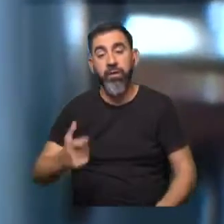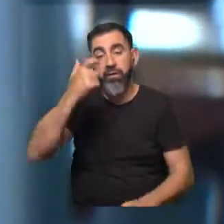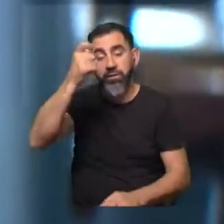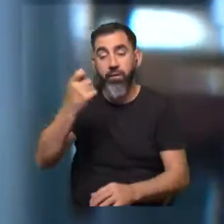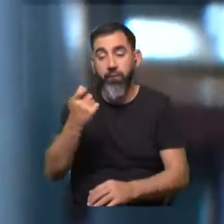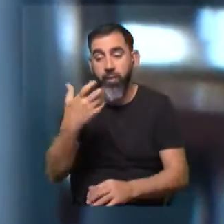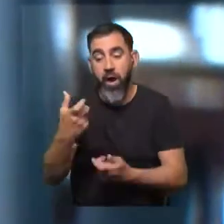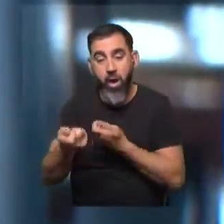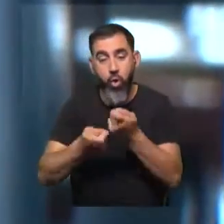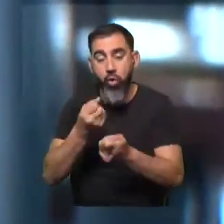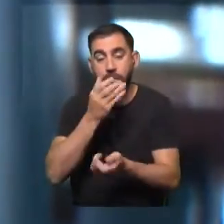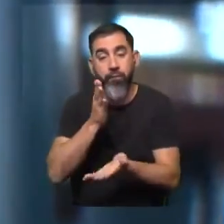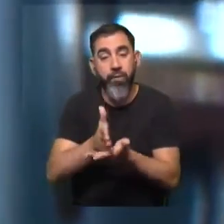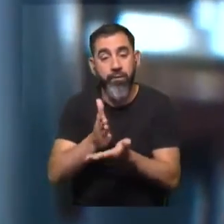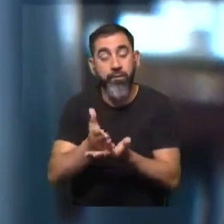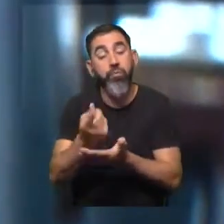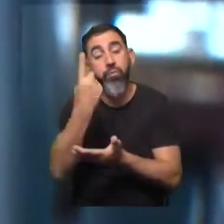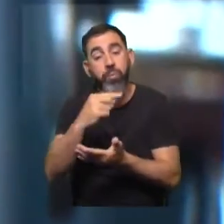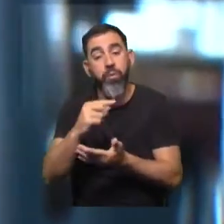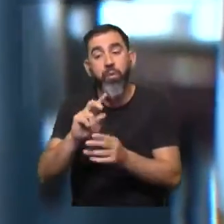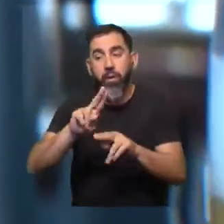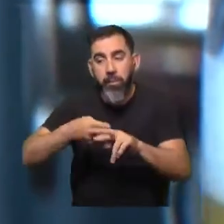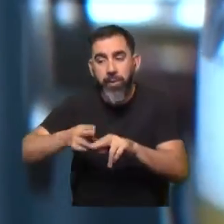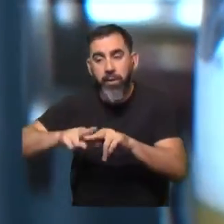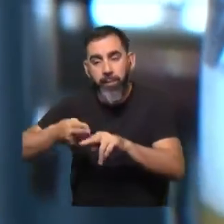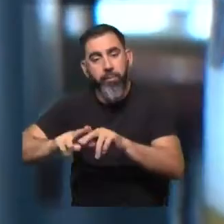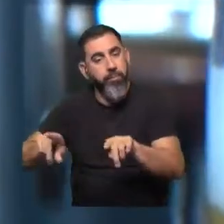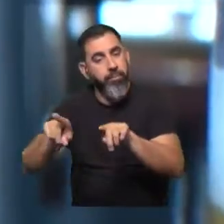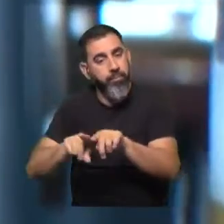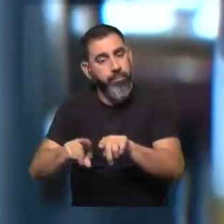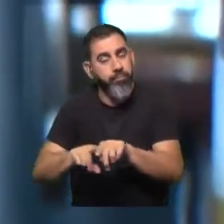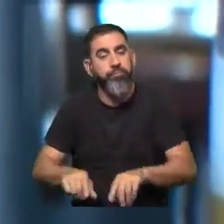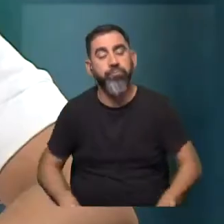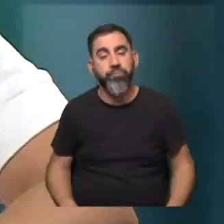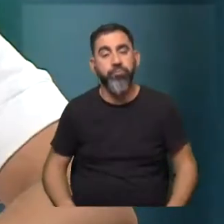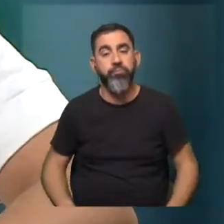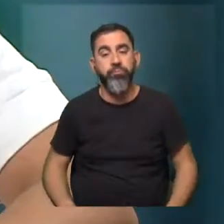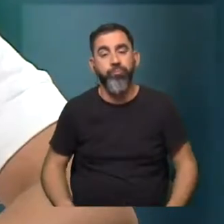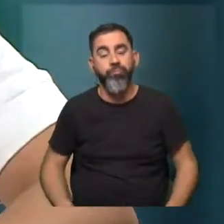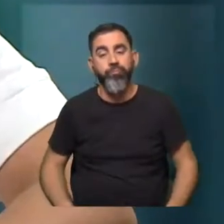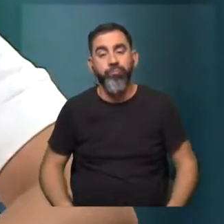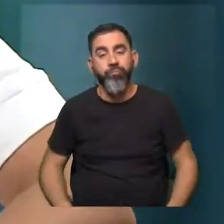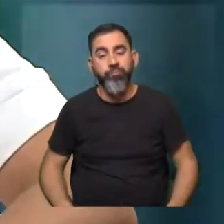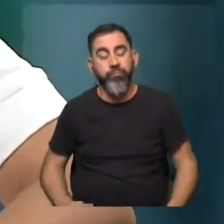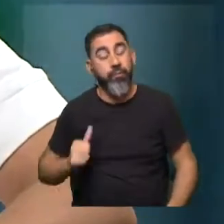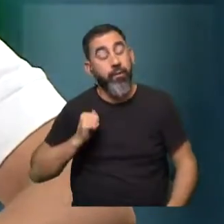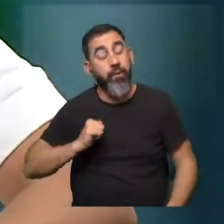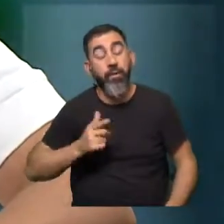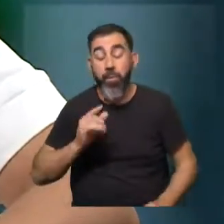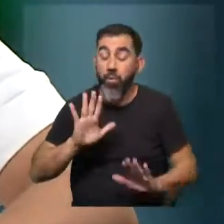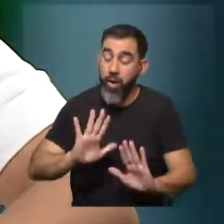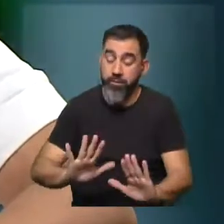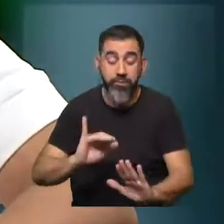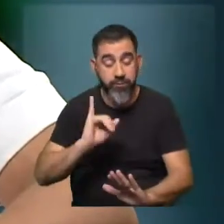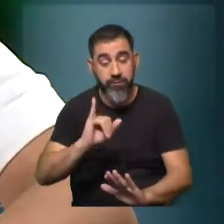valor agregado y beneficios. Sin embargo, parece que hay que repetirlo una y otra vez para que se entienda, ¿no? Es agotador, pero claro. Es así, sí,